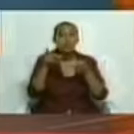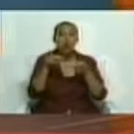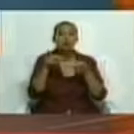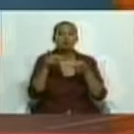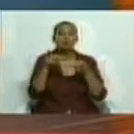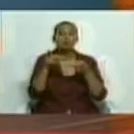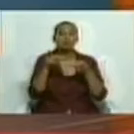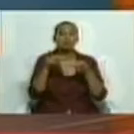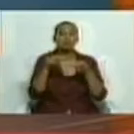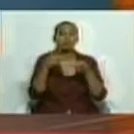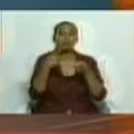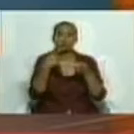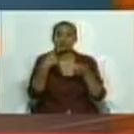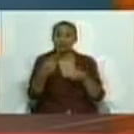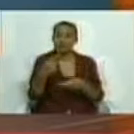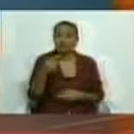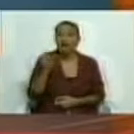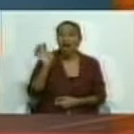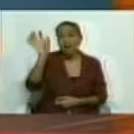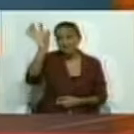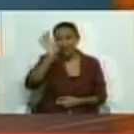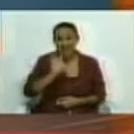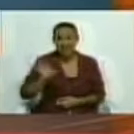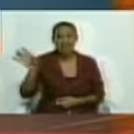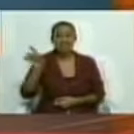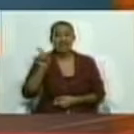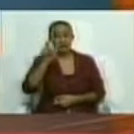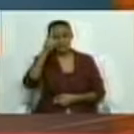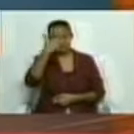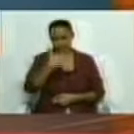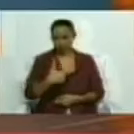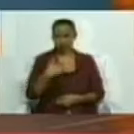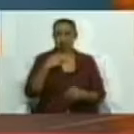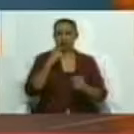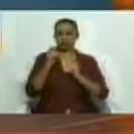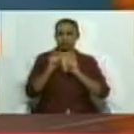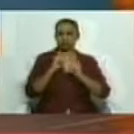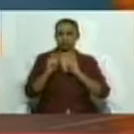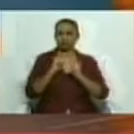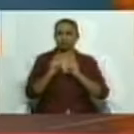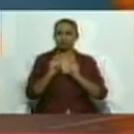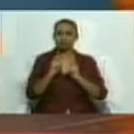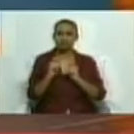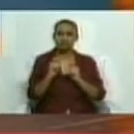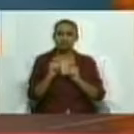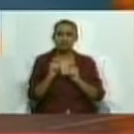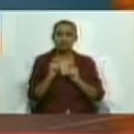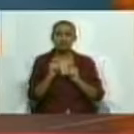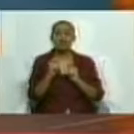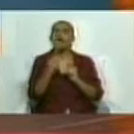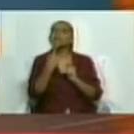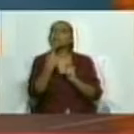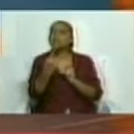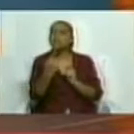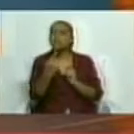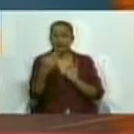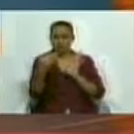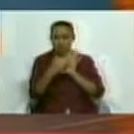corresponsal en países vecinos decir lo mismo por ejemplo de El cartel de